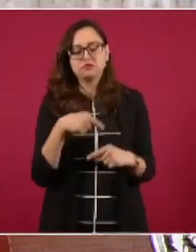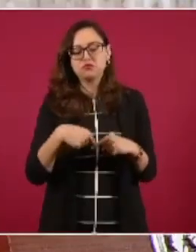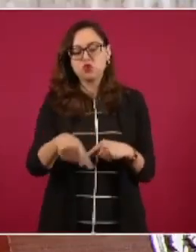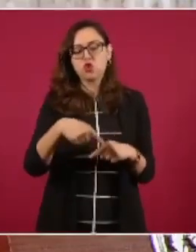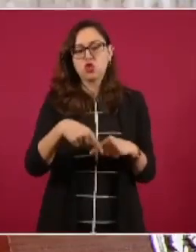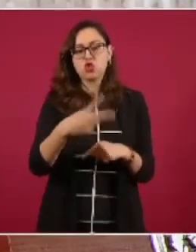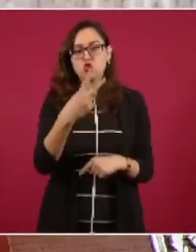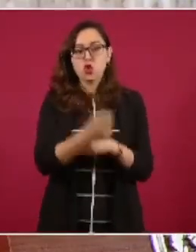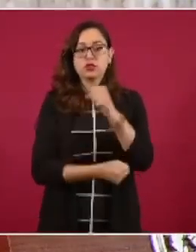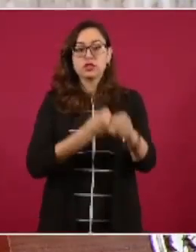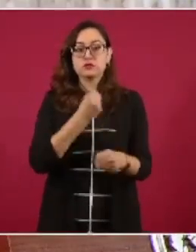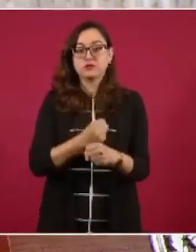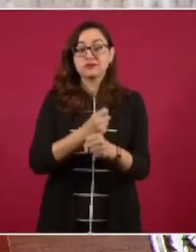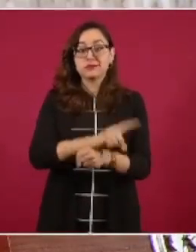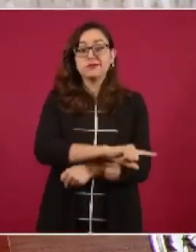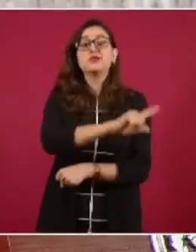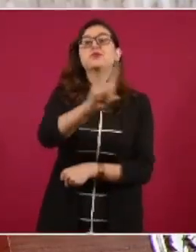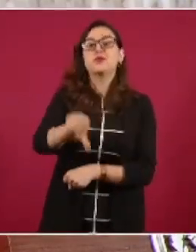no quiero